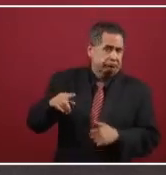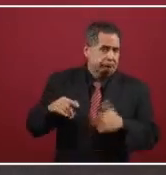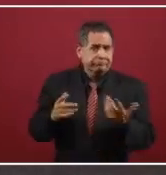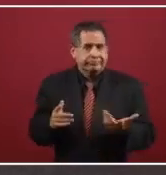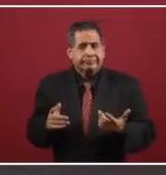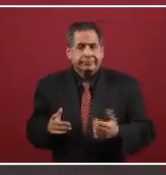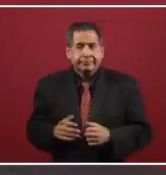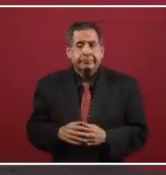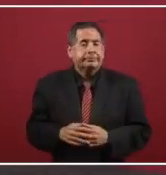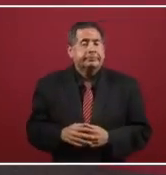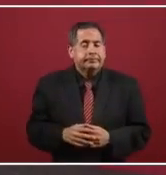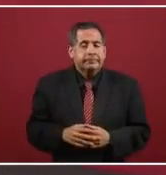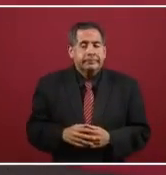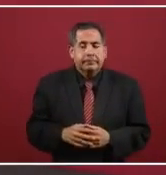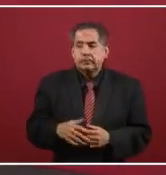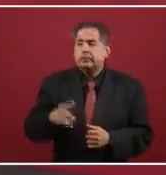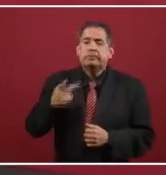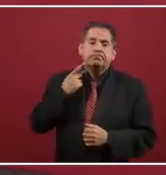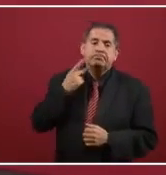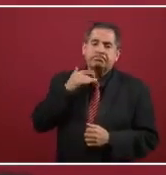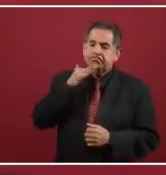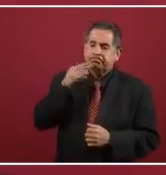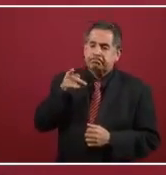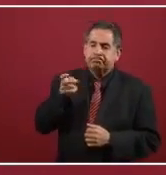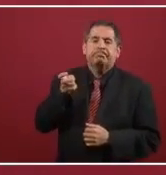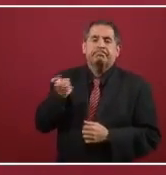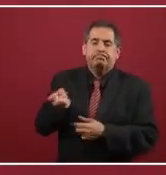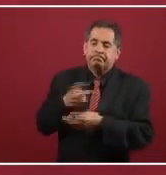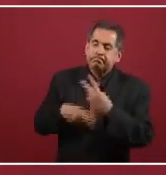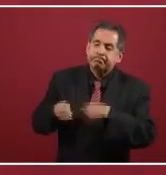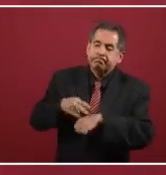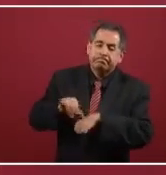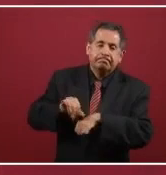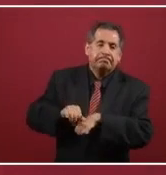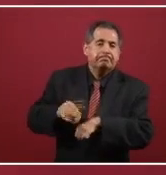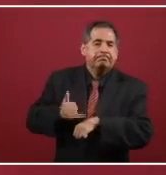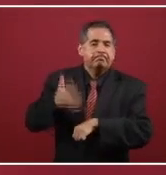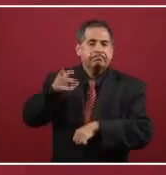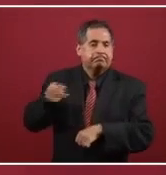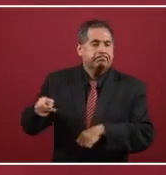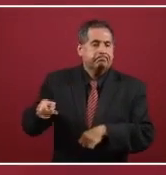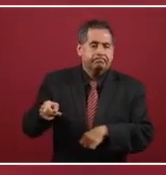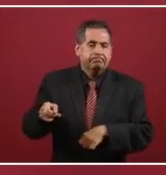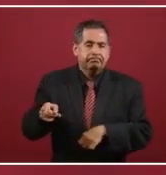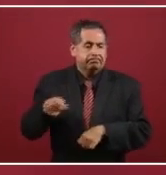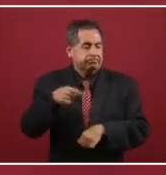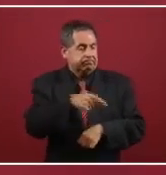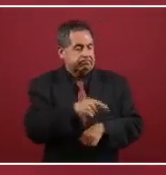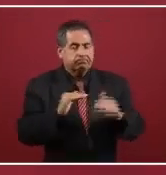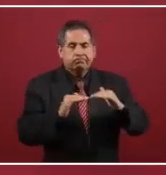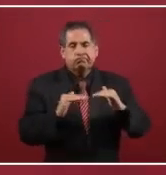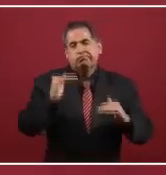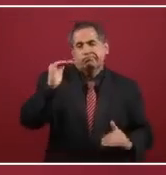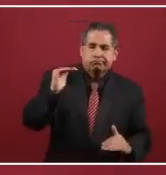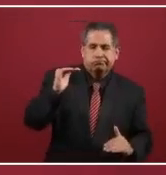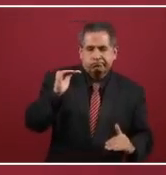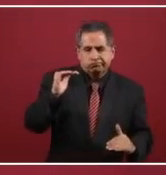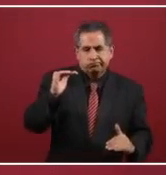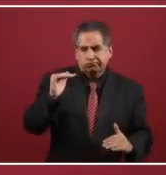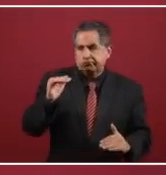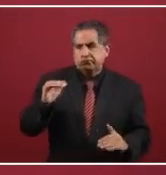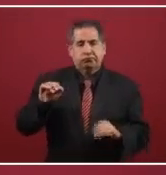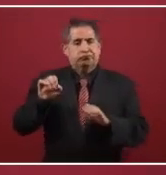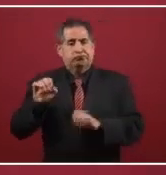es la causa principal de la desigualdad económica y social